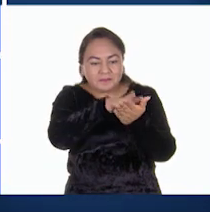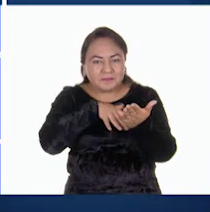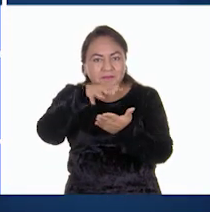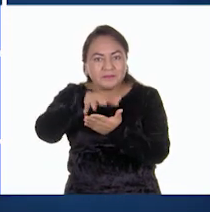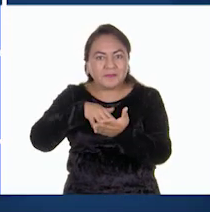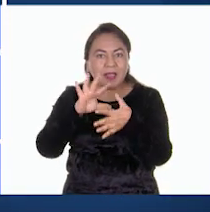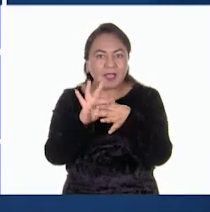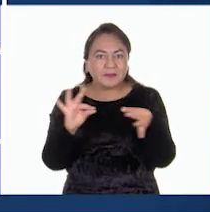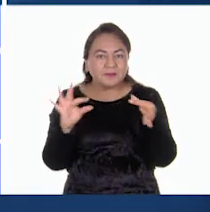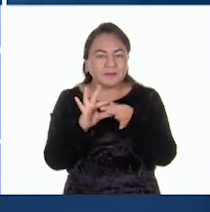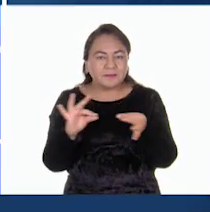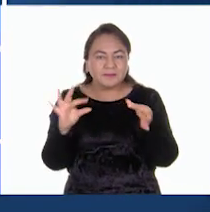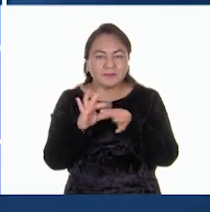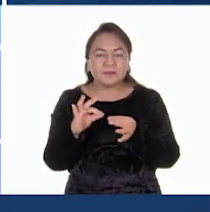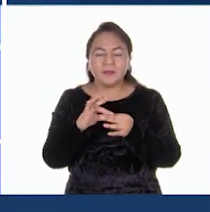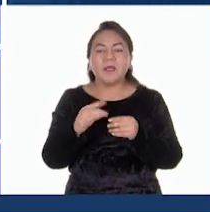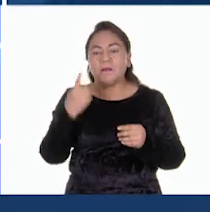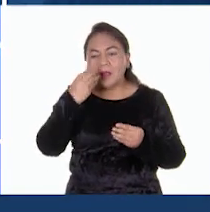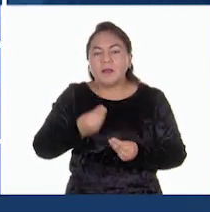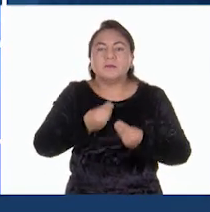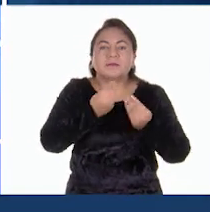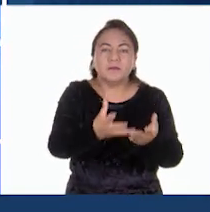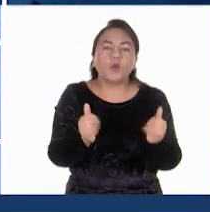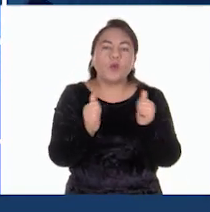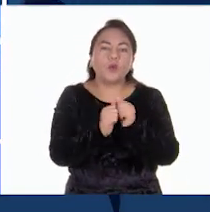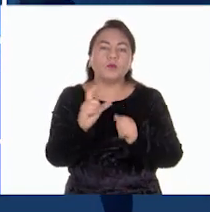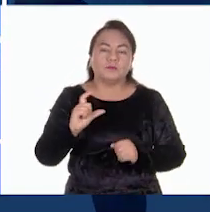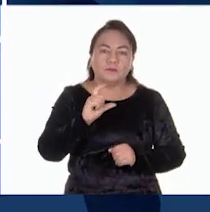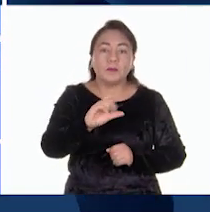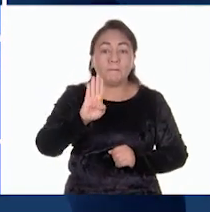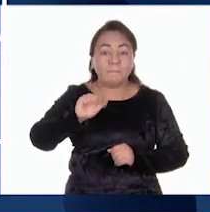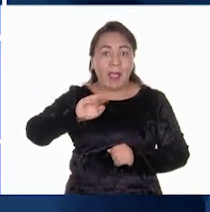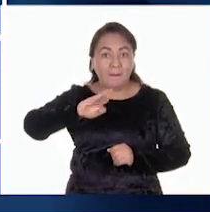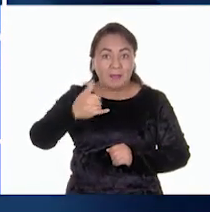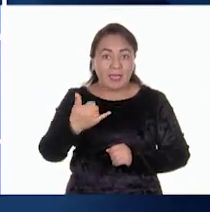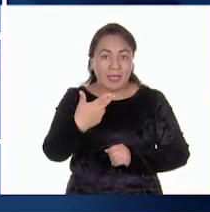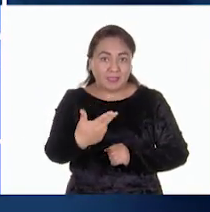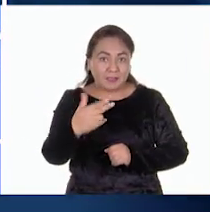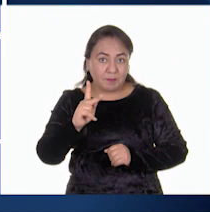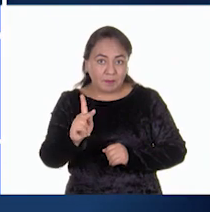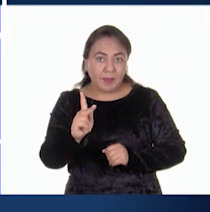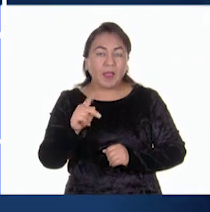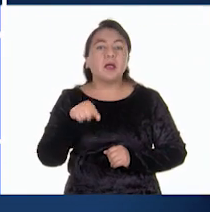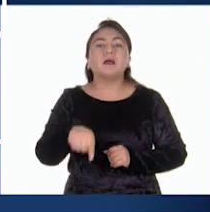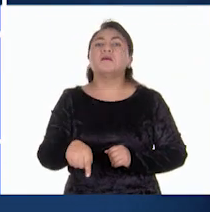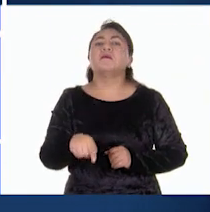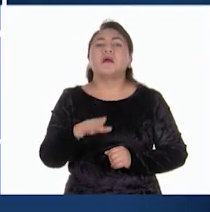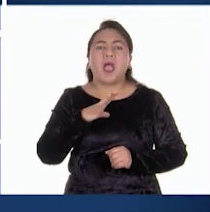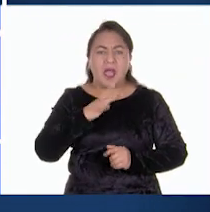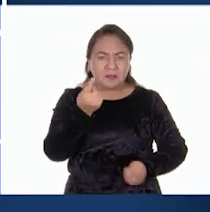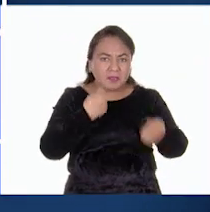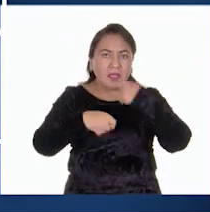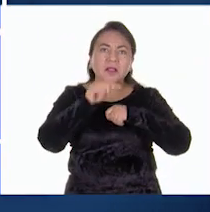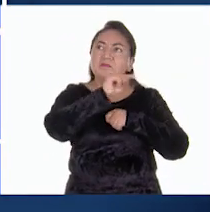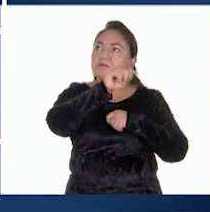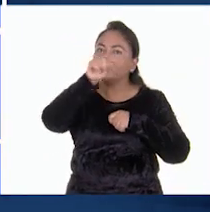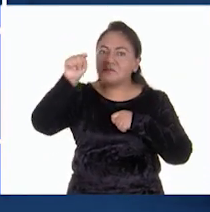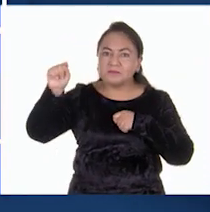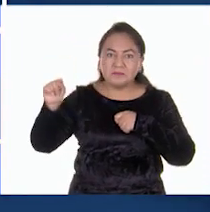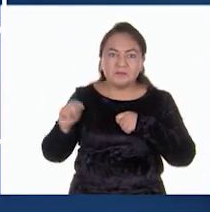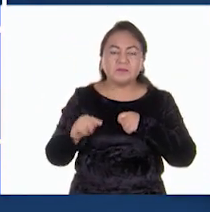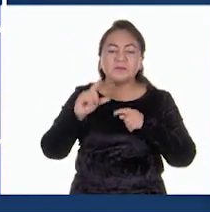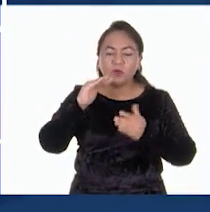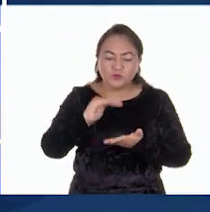se obsequian con cada aparato. El Baby HP está disponible en las buenas tiendas en